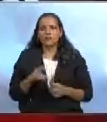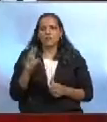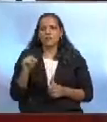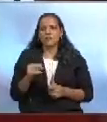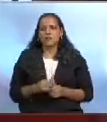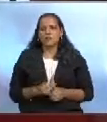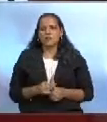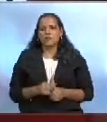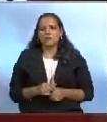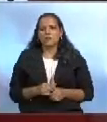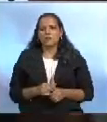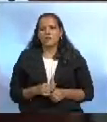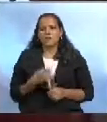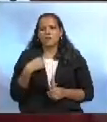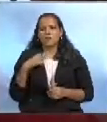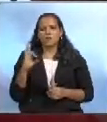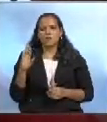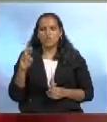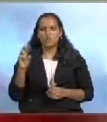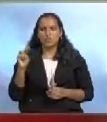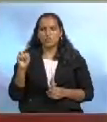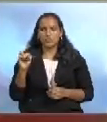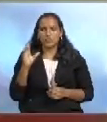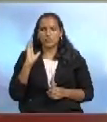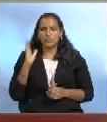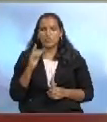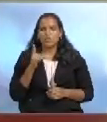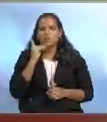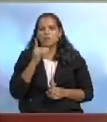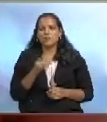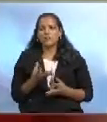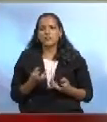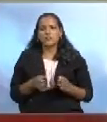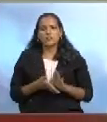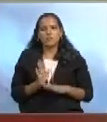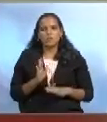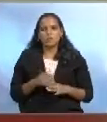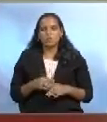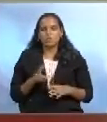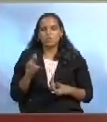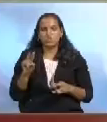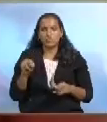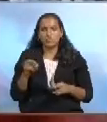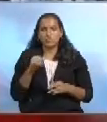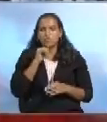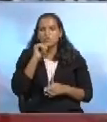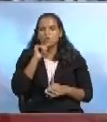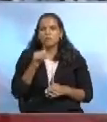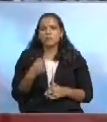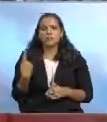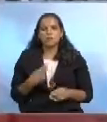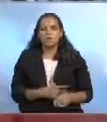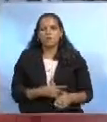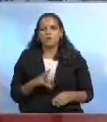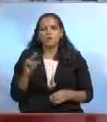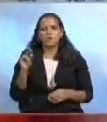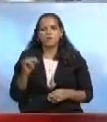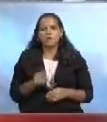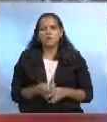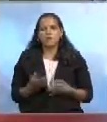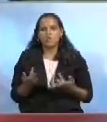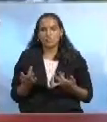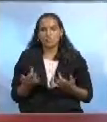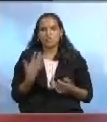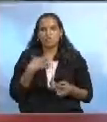existe acefalía, término usado en la política, que significa vacío de poder o falta de gobernante, que el cargo lo